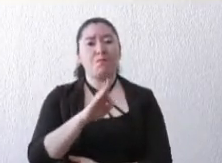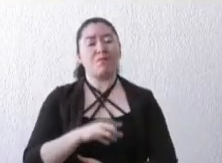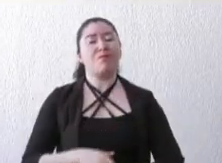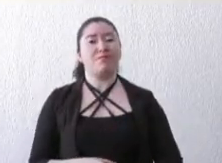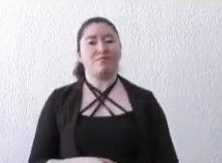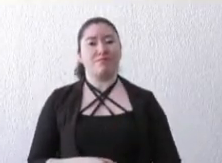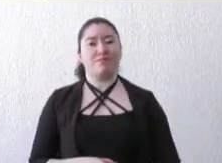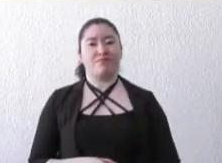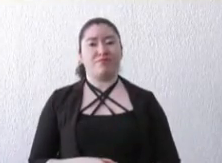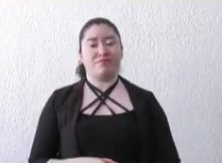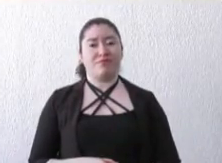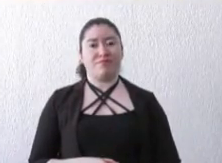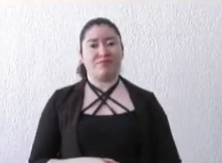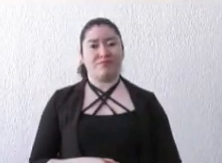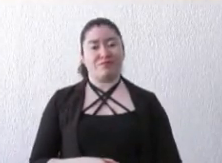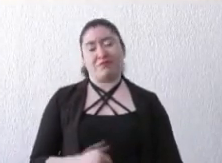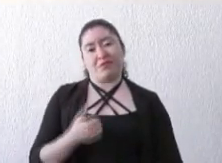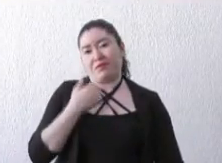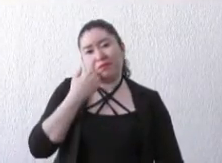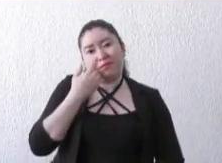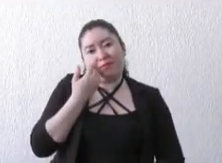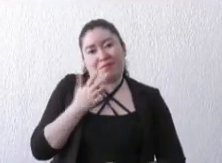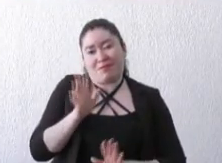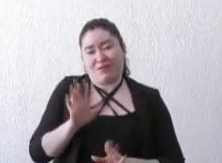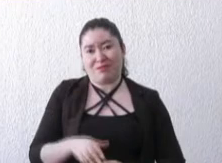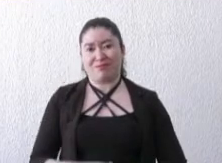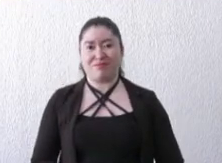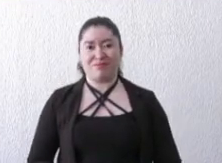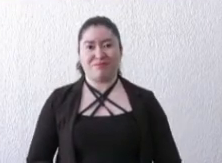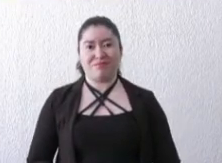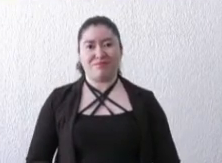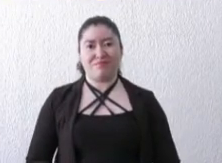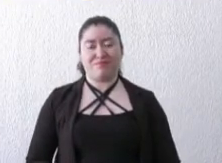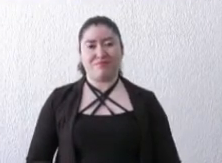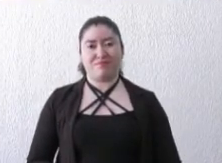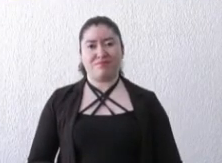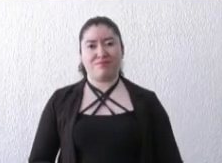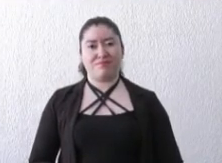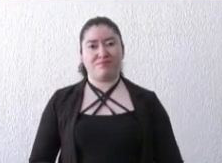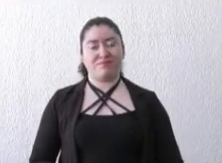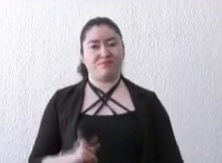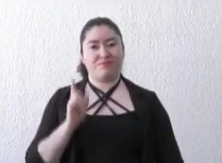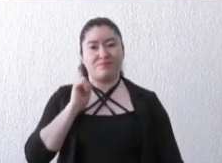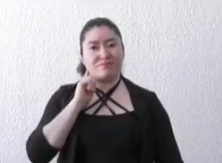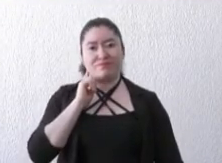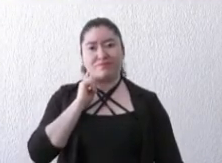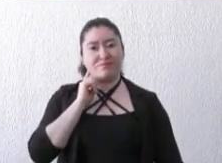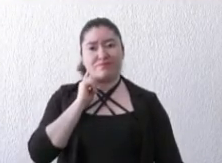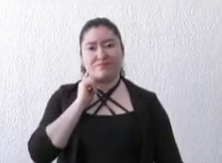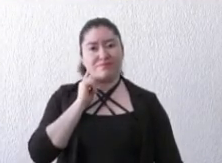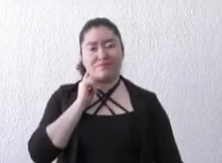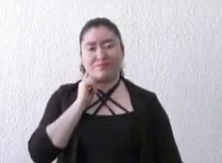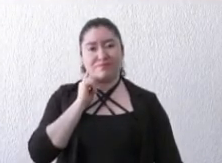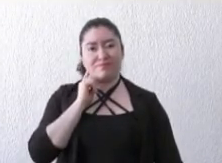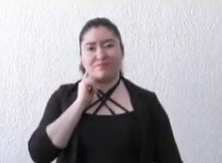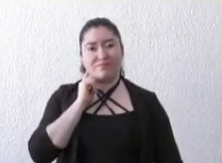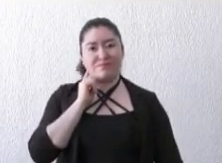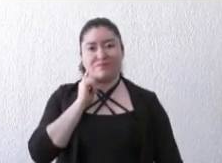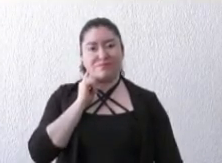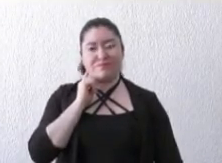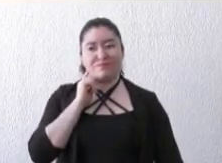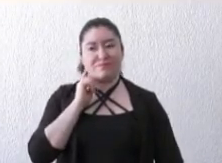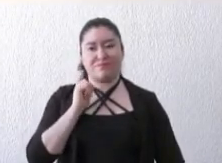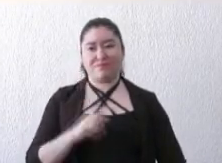se requiera y reconveniente. Les pedimos a todos que ocupen sus lugares en